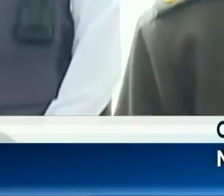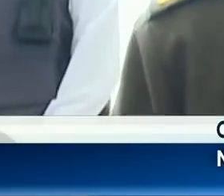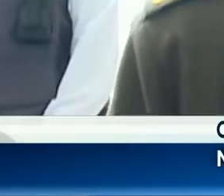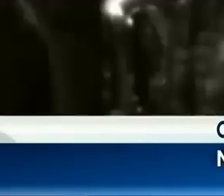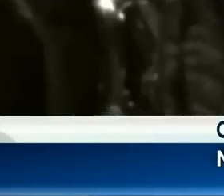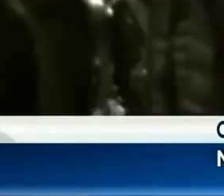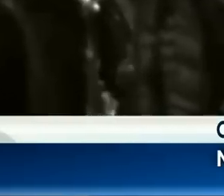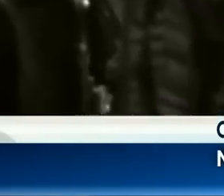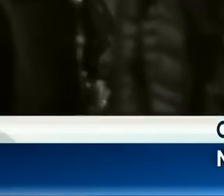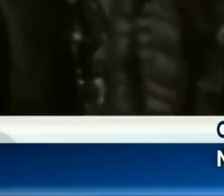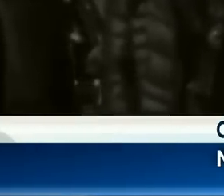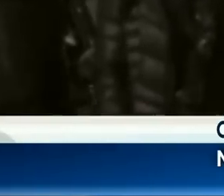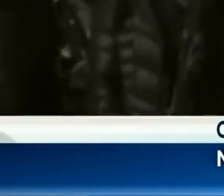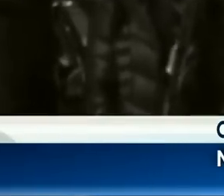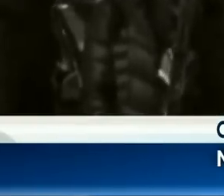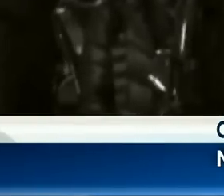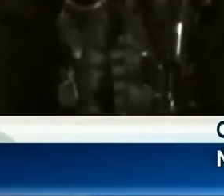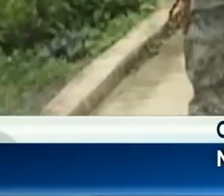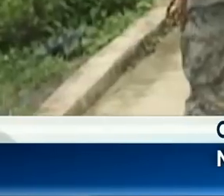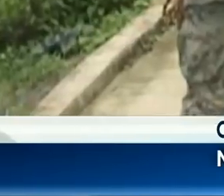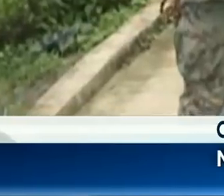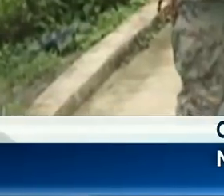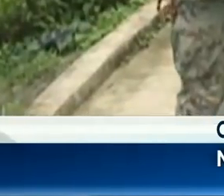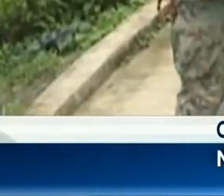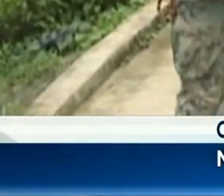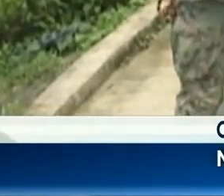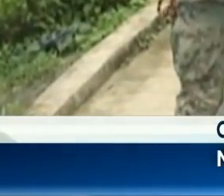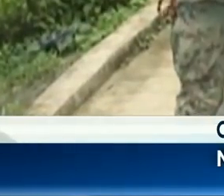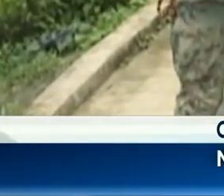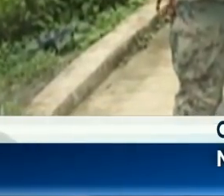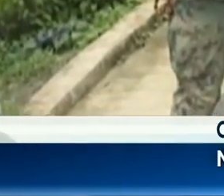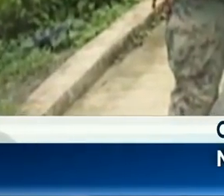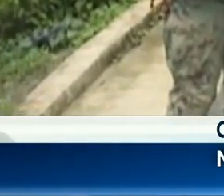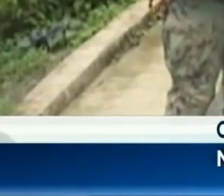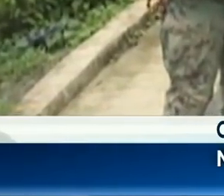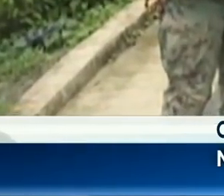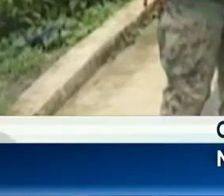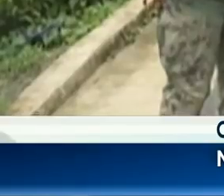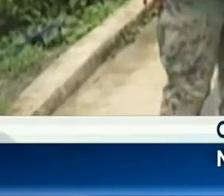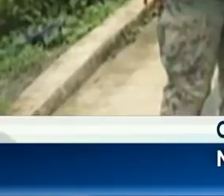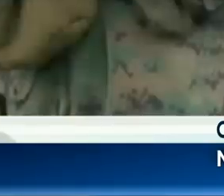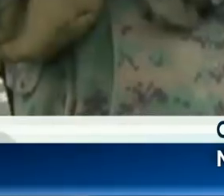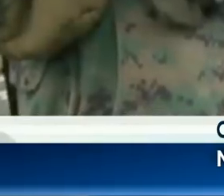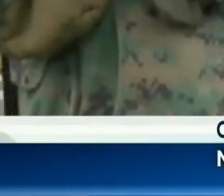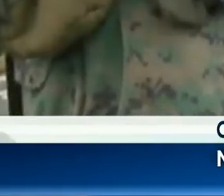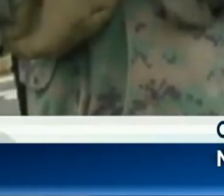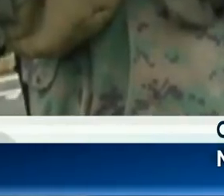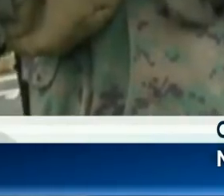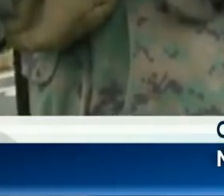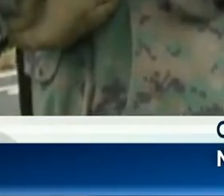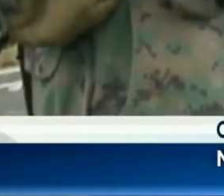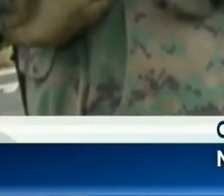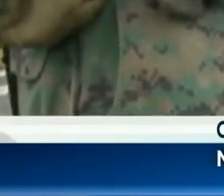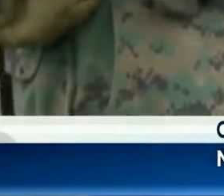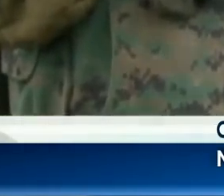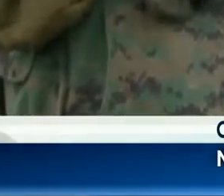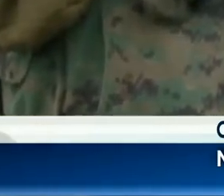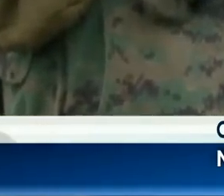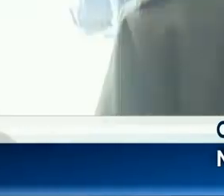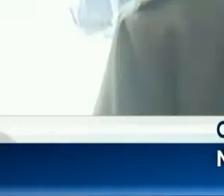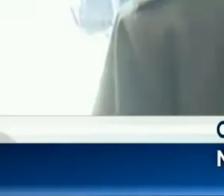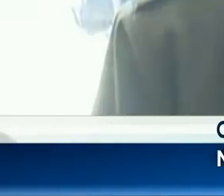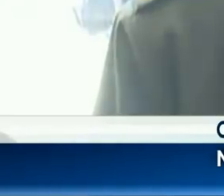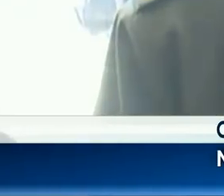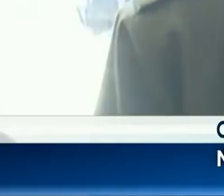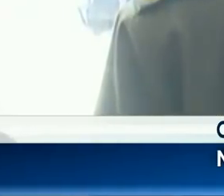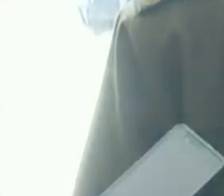socializar mucho. Detalló que los controles policiales y militares se han ubicado a 1 kilómetro de la frontera norte con el objetivo de bajar la tensión.